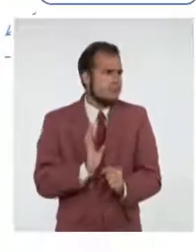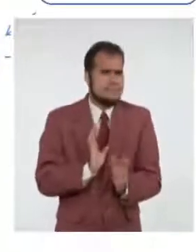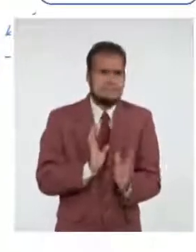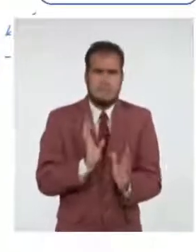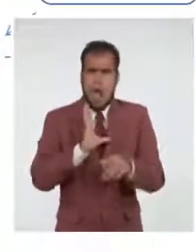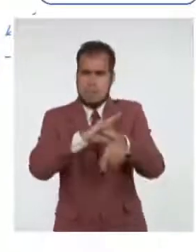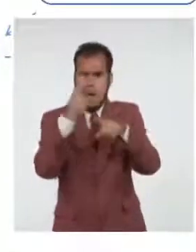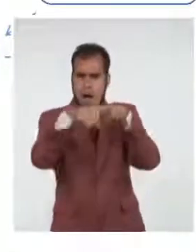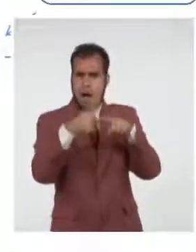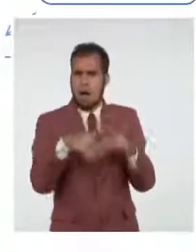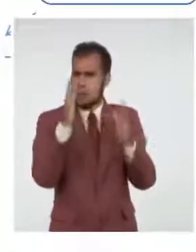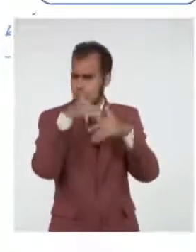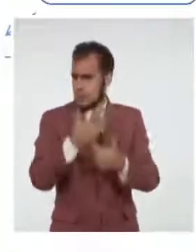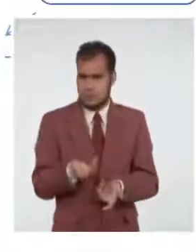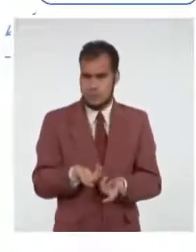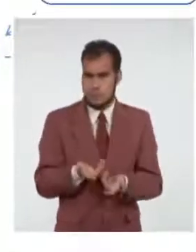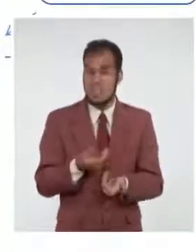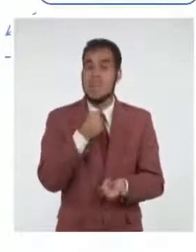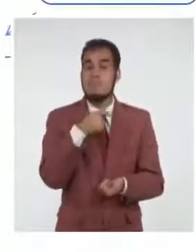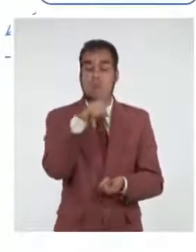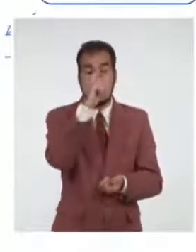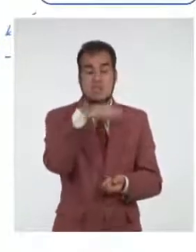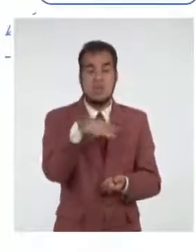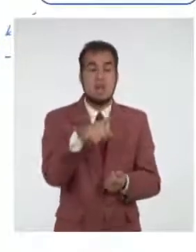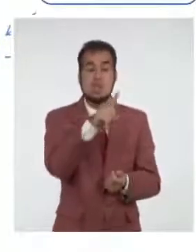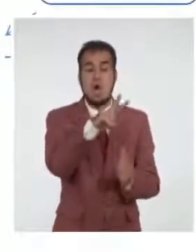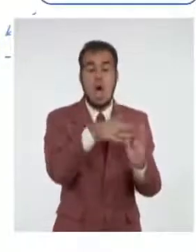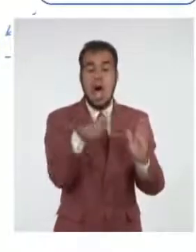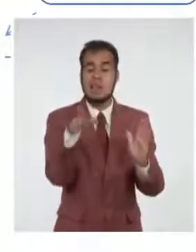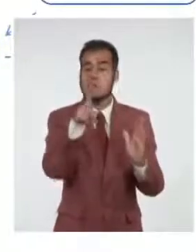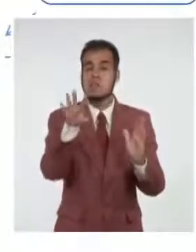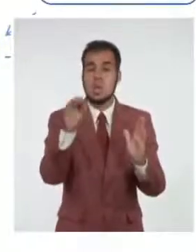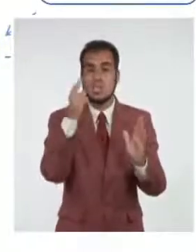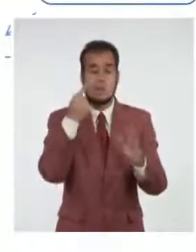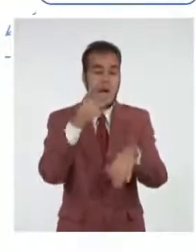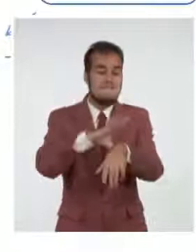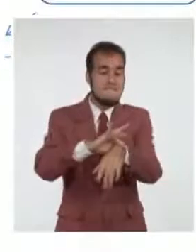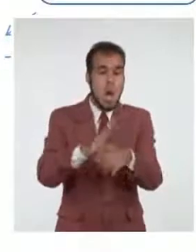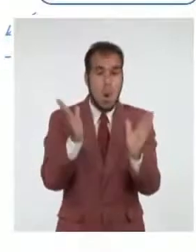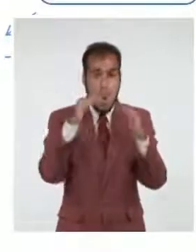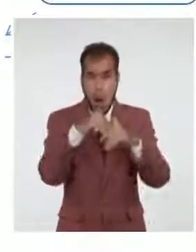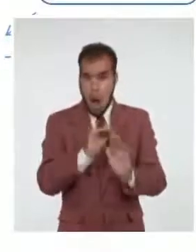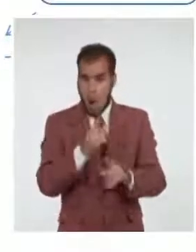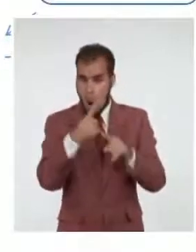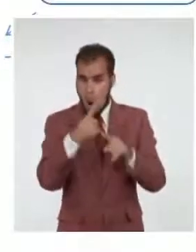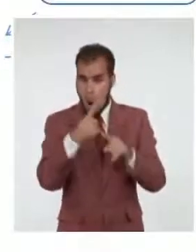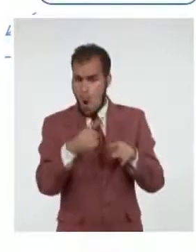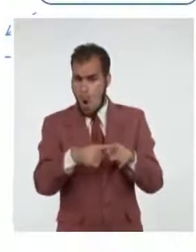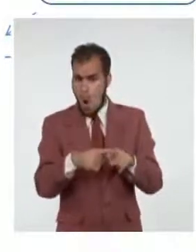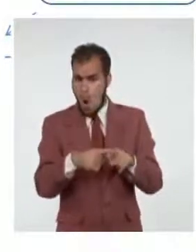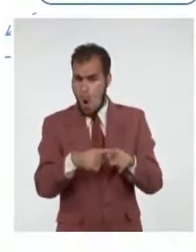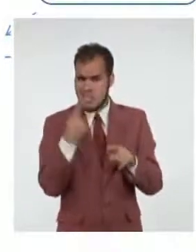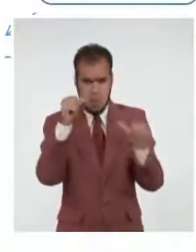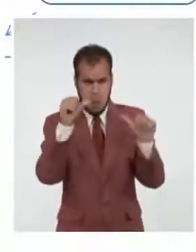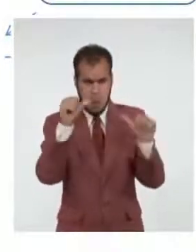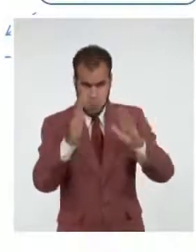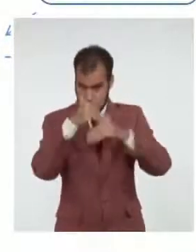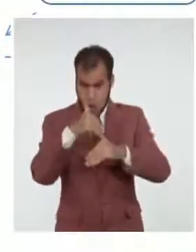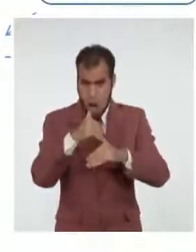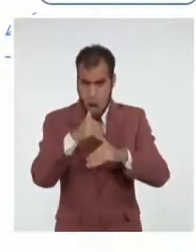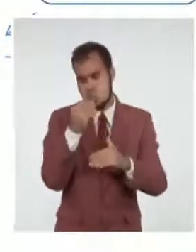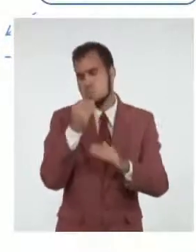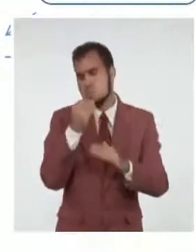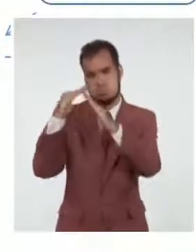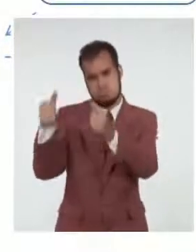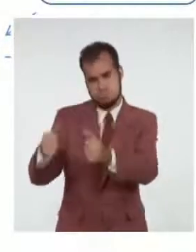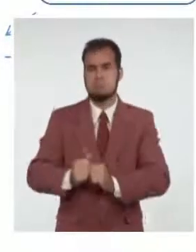de 12 a 18 sin patología, etcétera, puede quedarse en el hogar. De hecho, hay mucha confirmación, hay mucha experiencia internacional, ahora